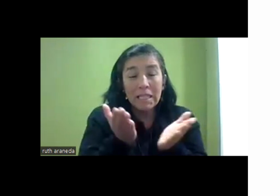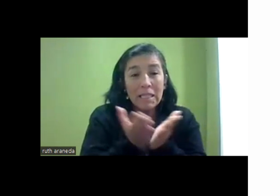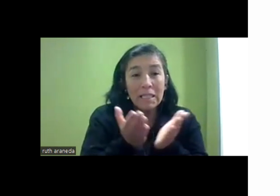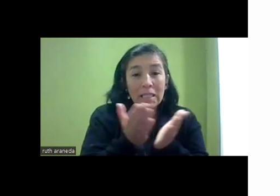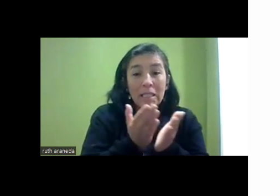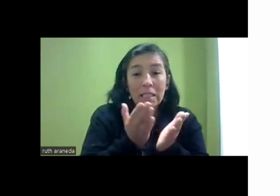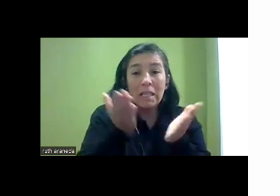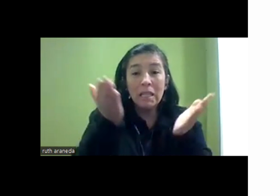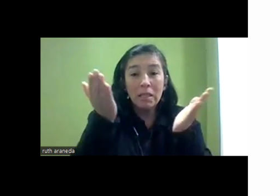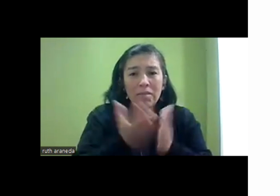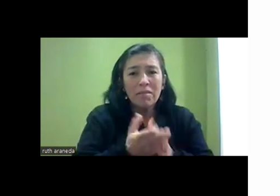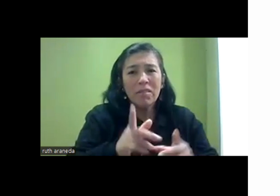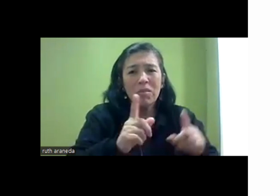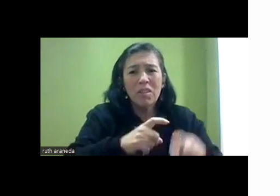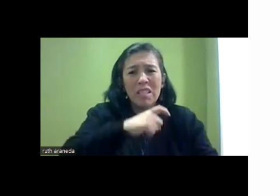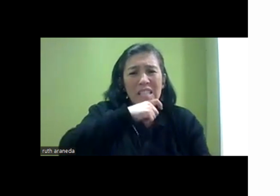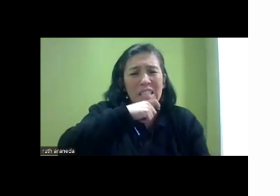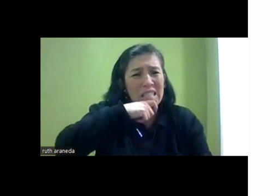desérticos, secos,